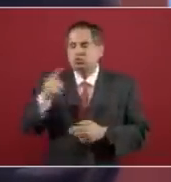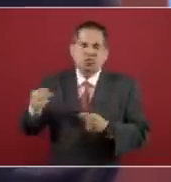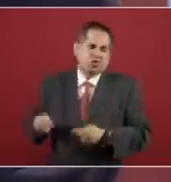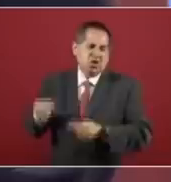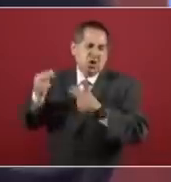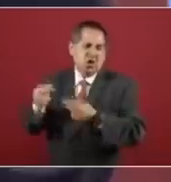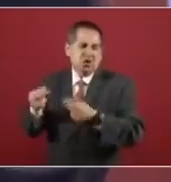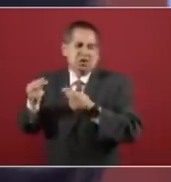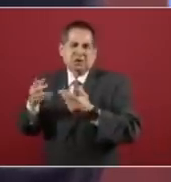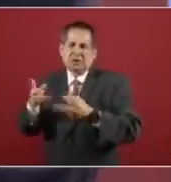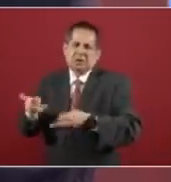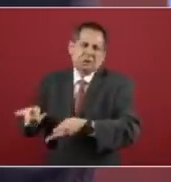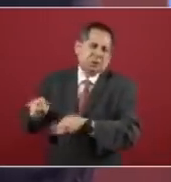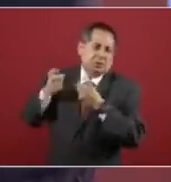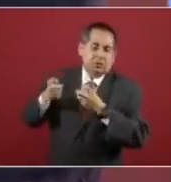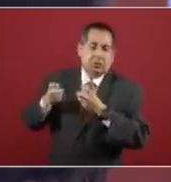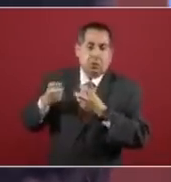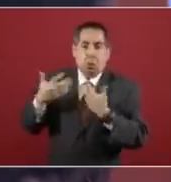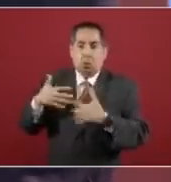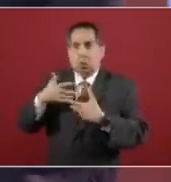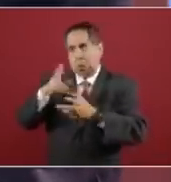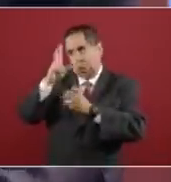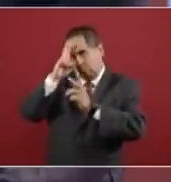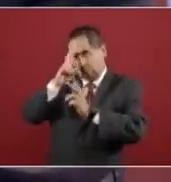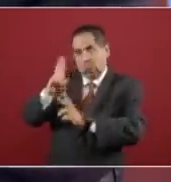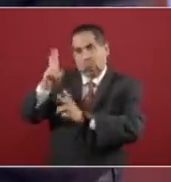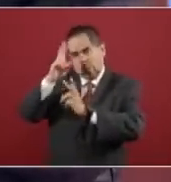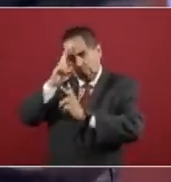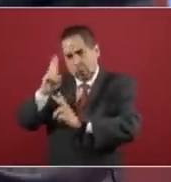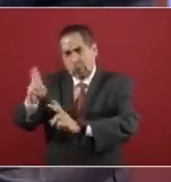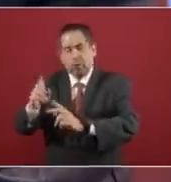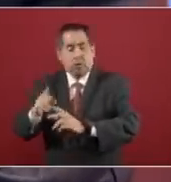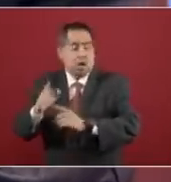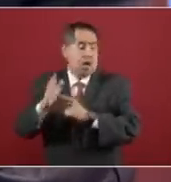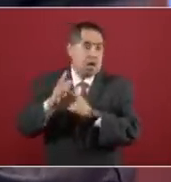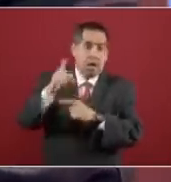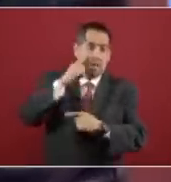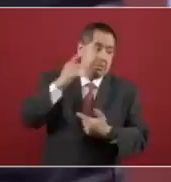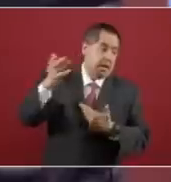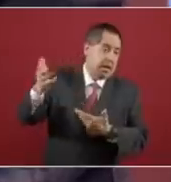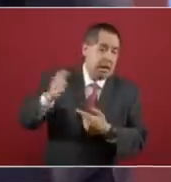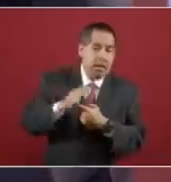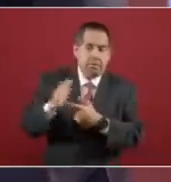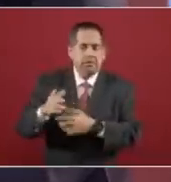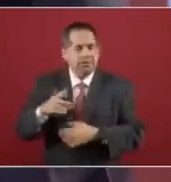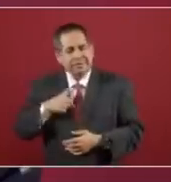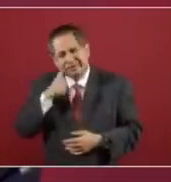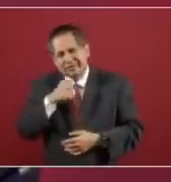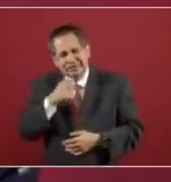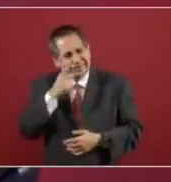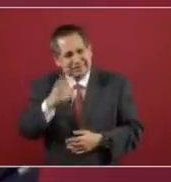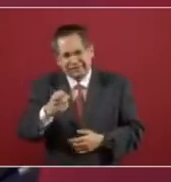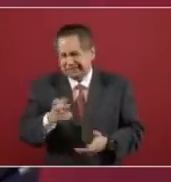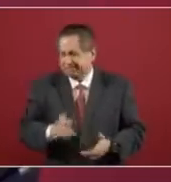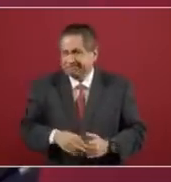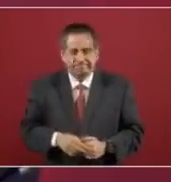siquiera perdían su respetabilidad se ponían hasta el ejemplo siempre lo he dicho